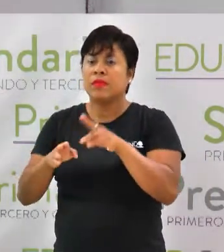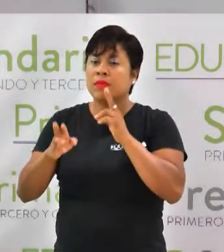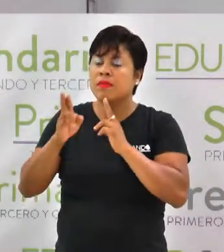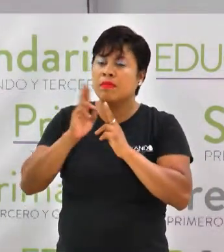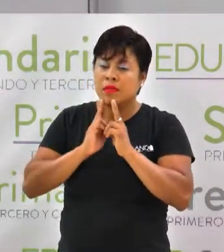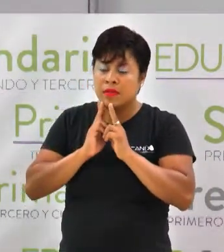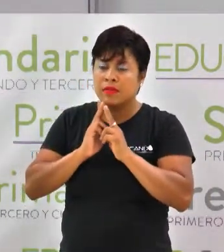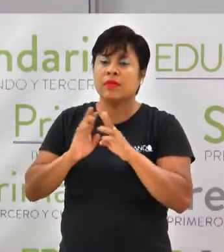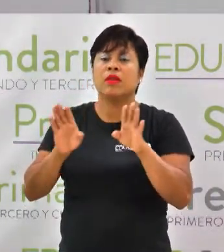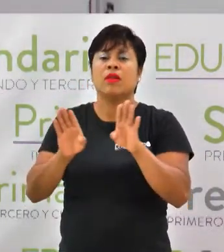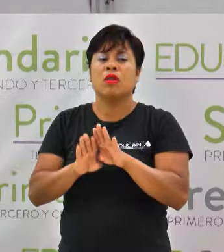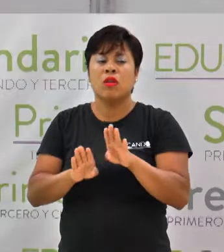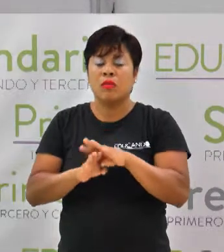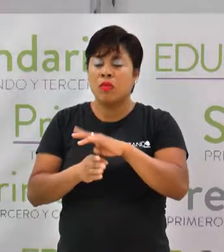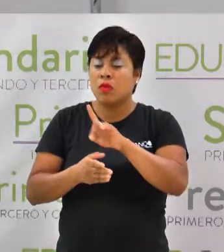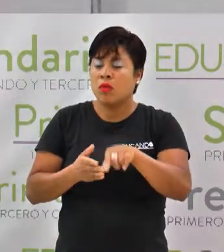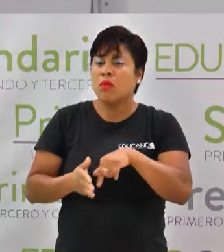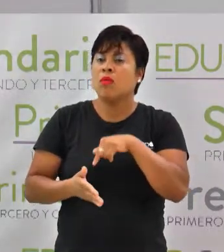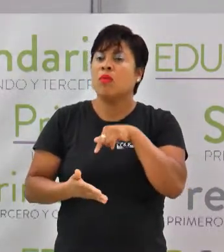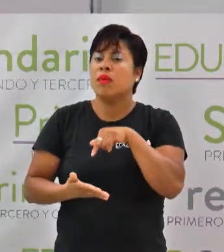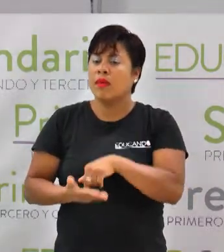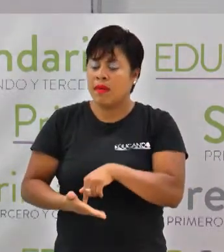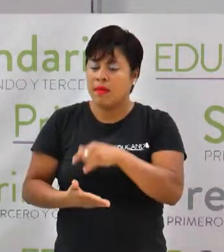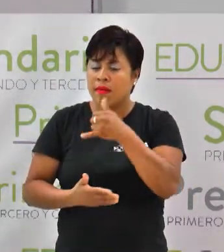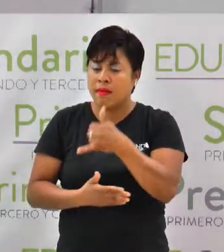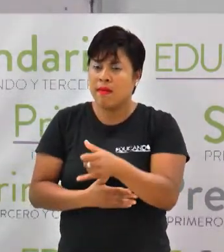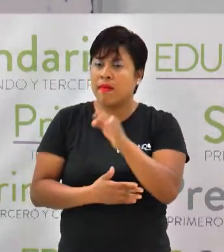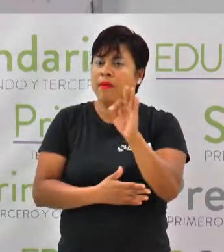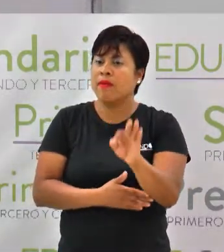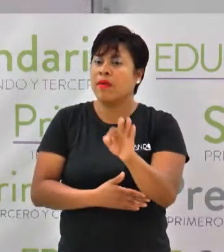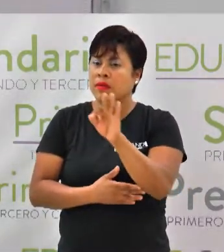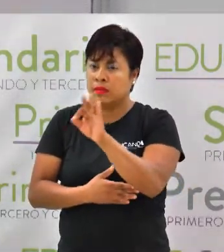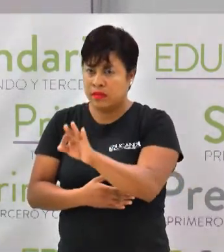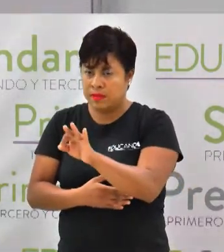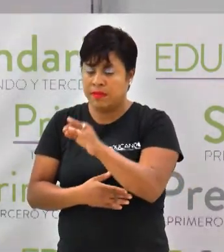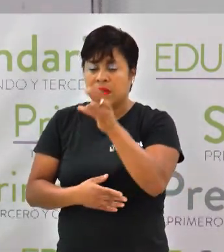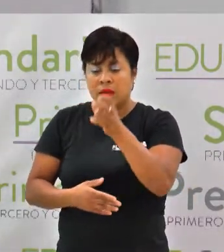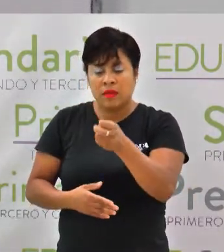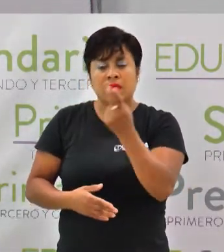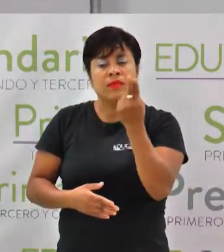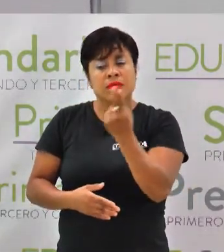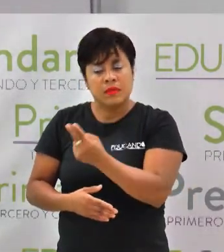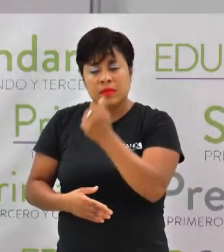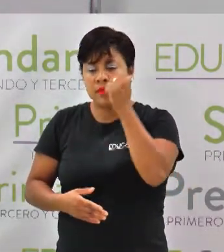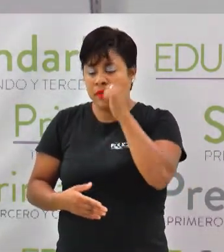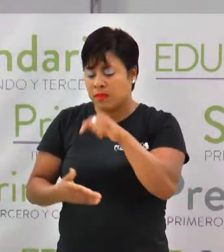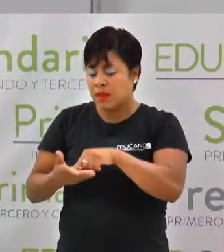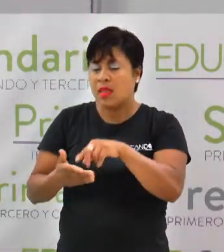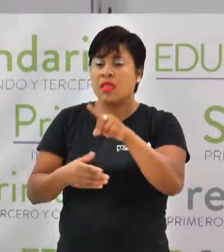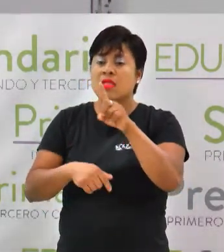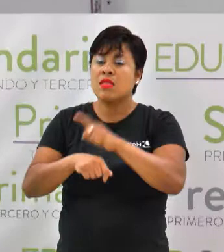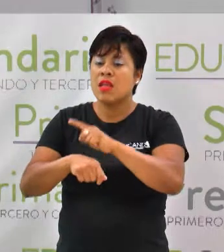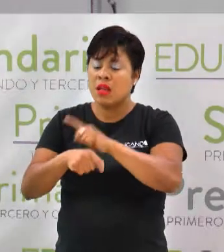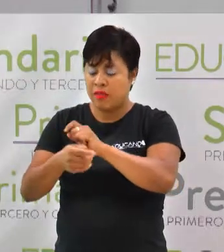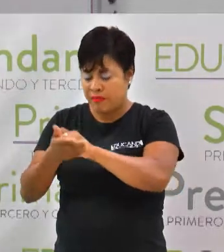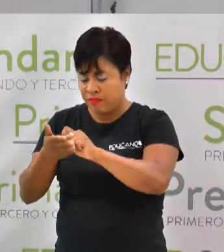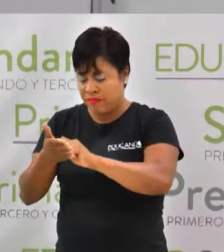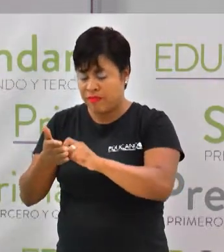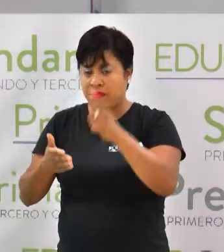elementos de la noticia como el lugar y la fecha que es necesario que lleves en ese diario para